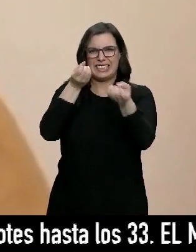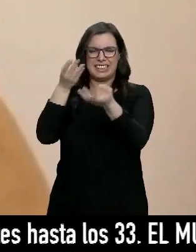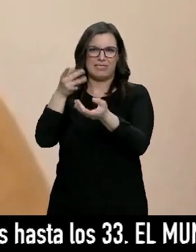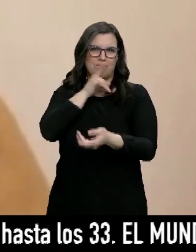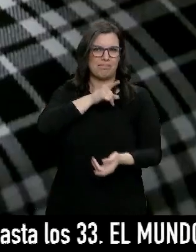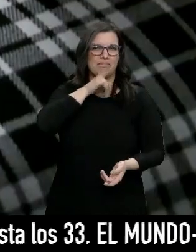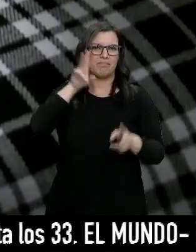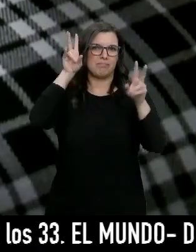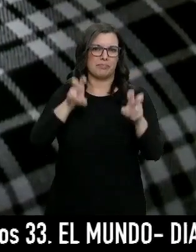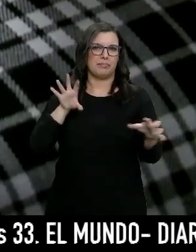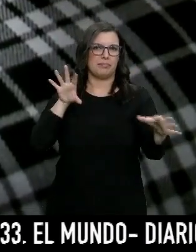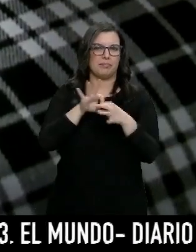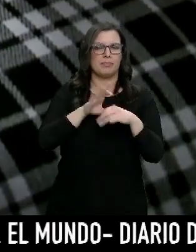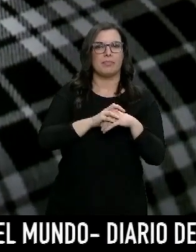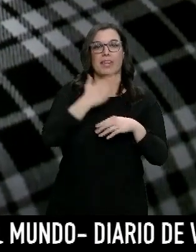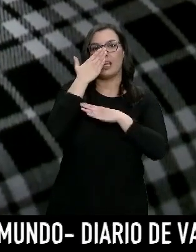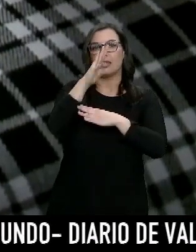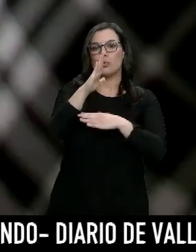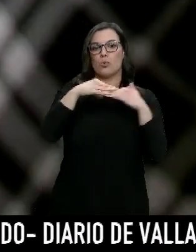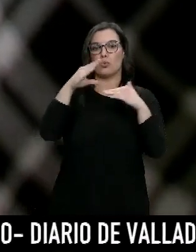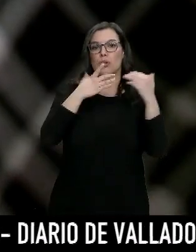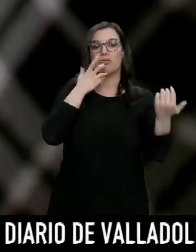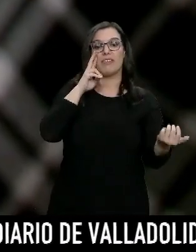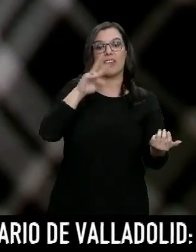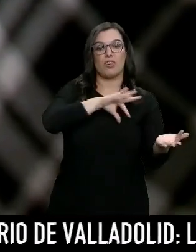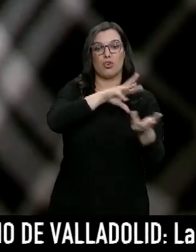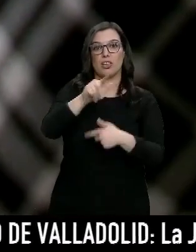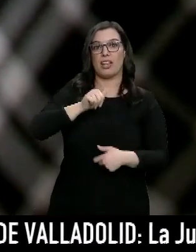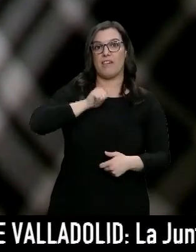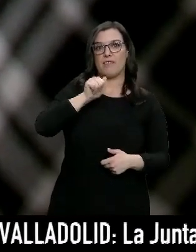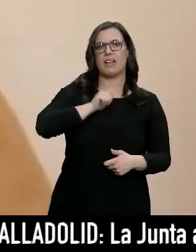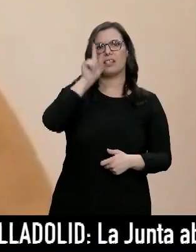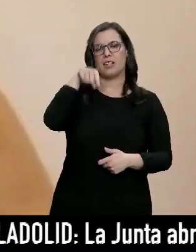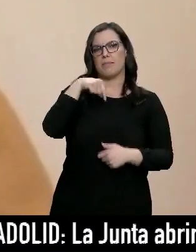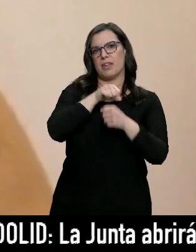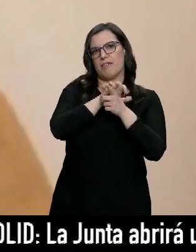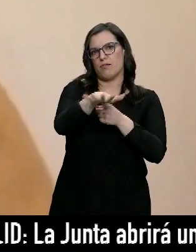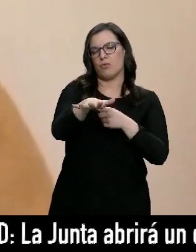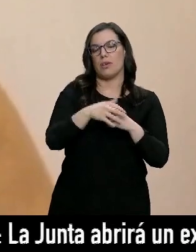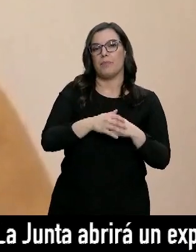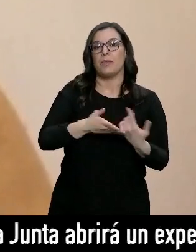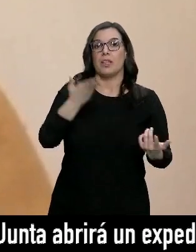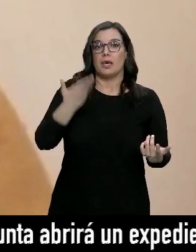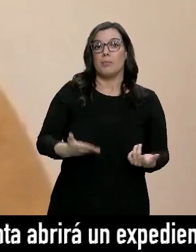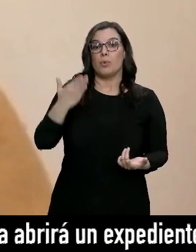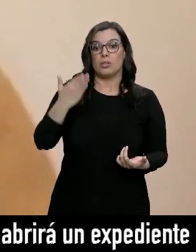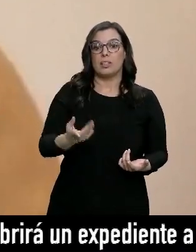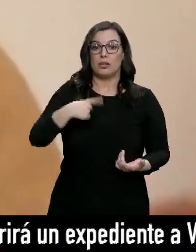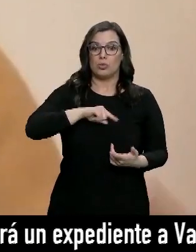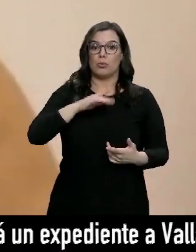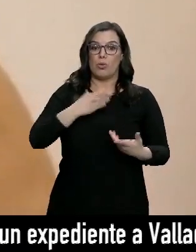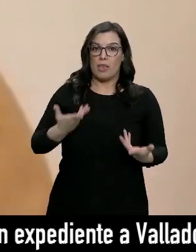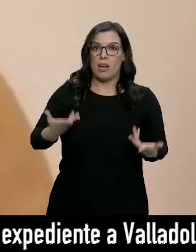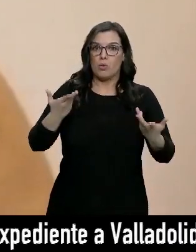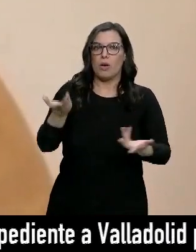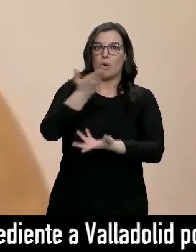la COVID-19. La actitud de los usuarios ante una noticia falsa también influye. Una parte muy importante en la que podemos contribuir